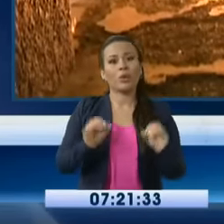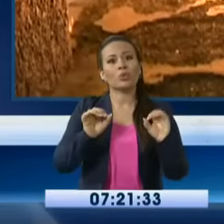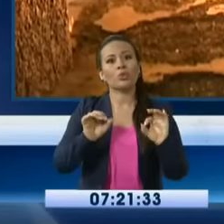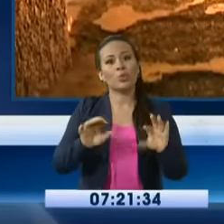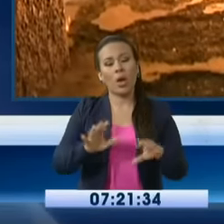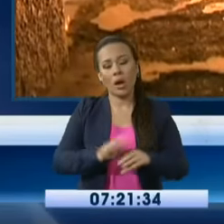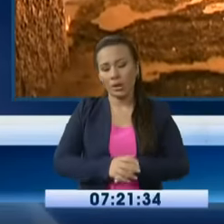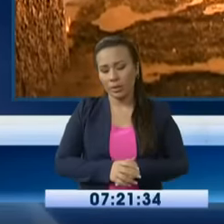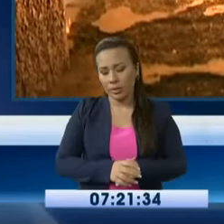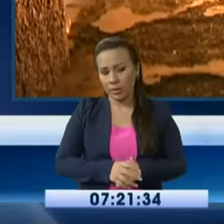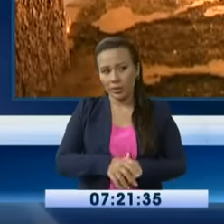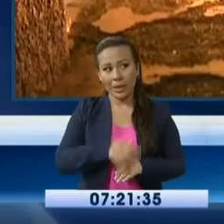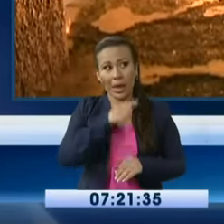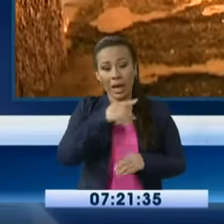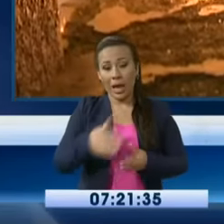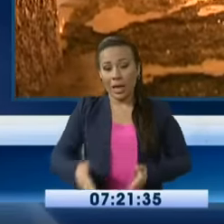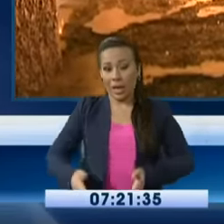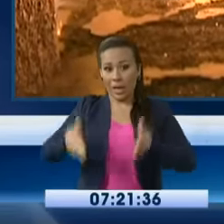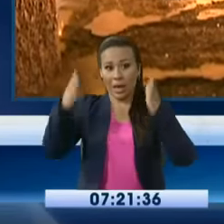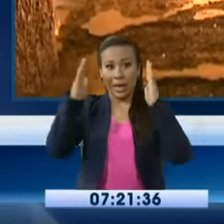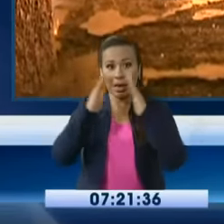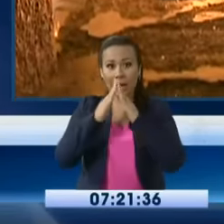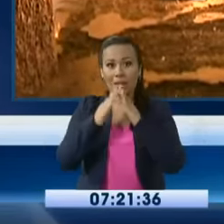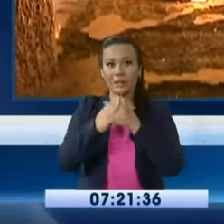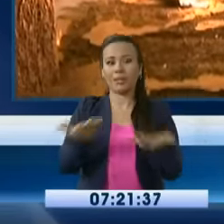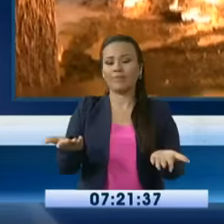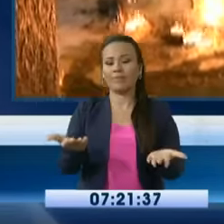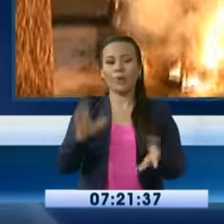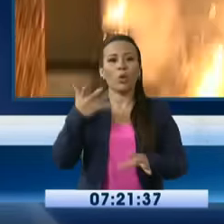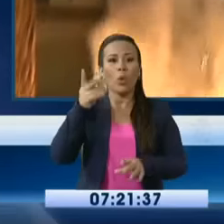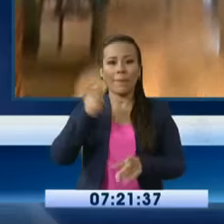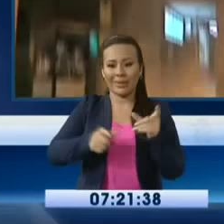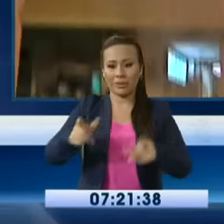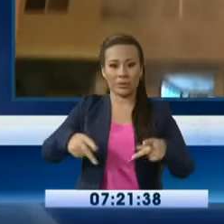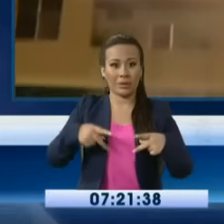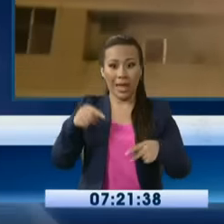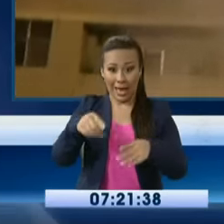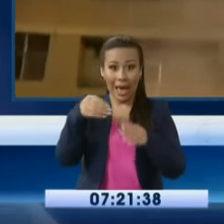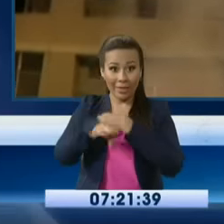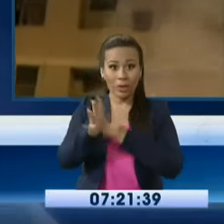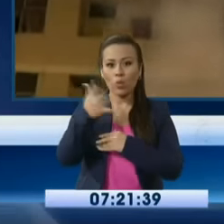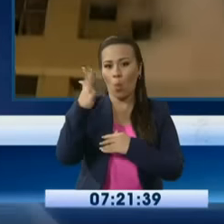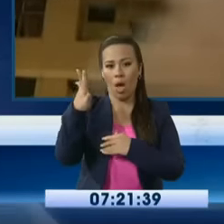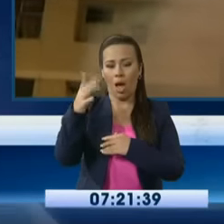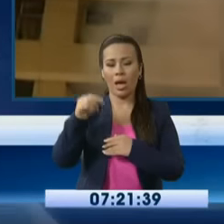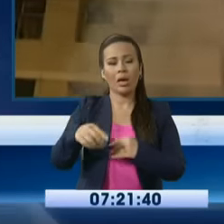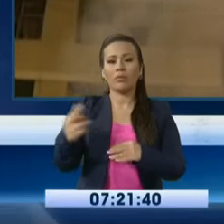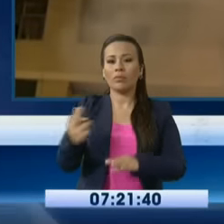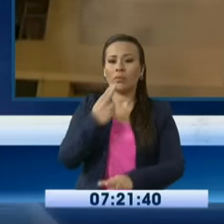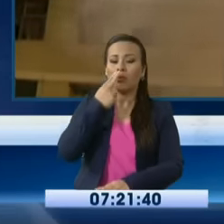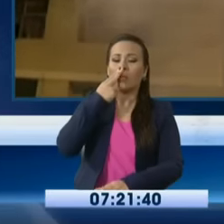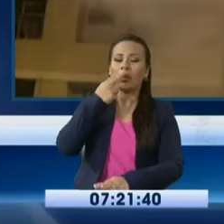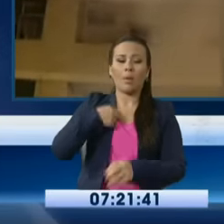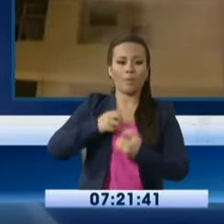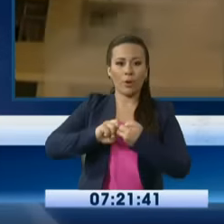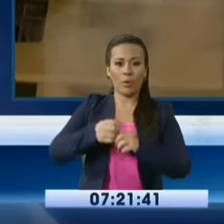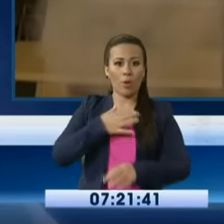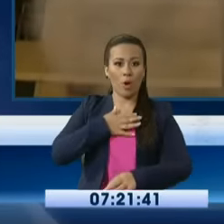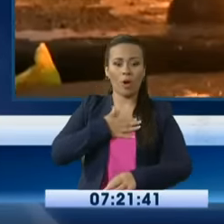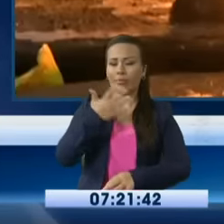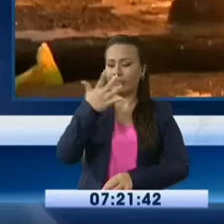Afortunadamente, el inmueble situado al pie del conato se encuentra deshabitado, por lo que no hubo afectados por la presencia del humo. El humo, eso, ¿no? Exacto. Que pudo ser